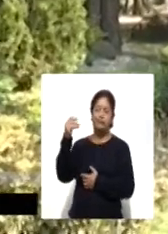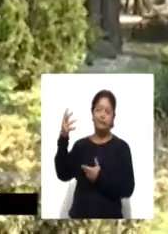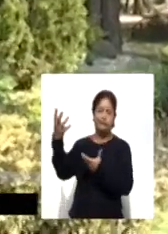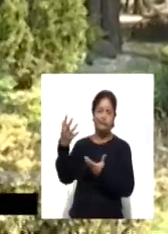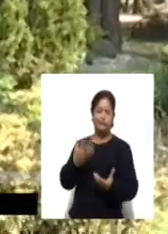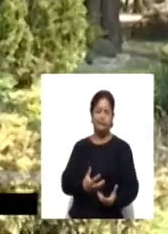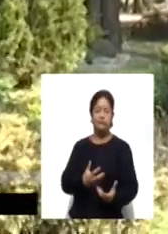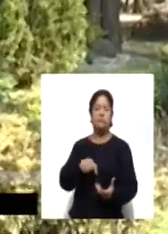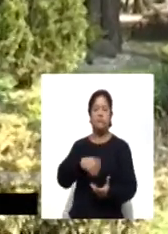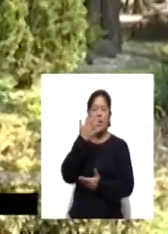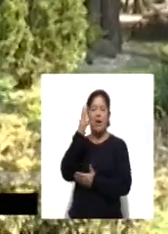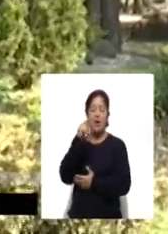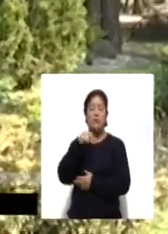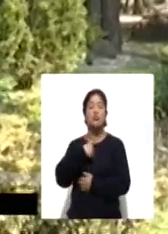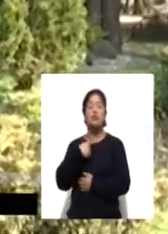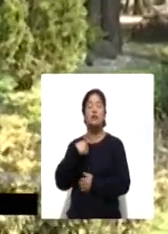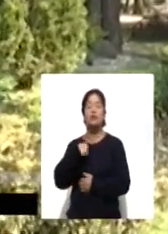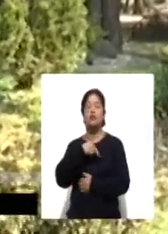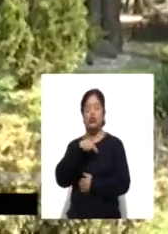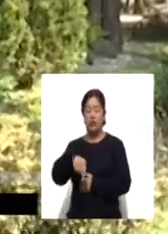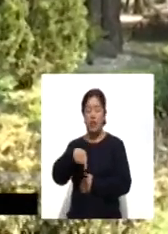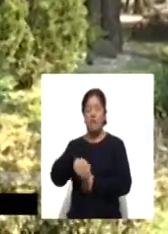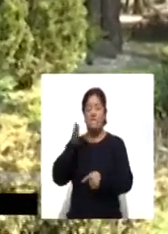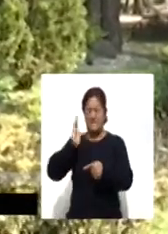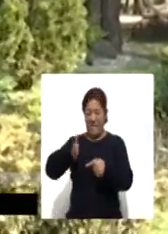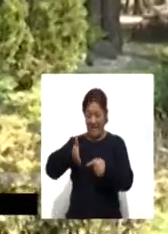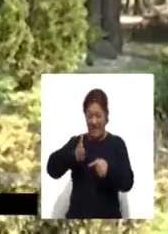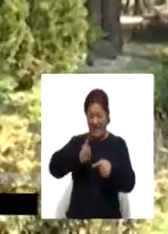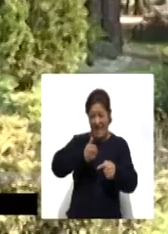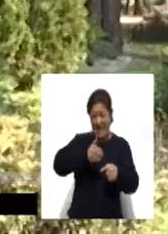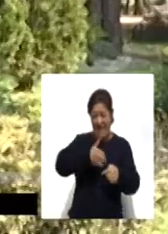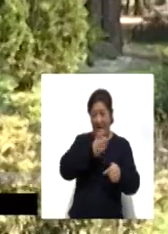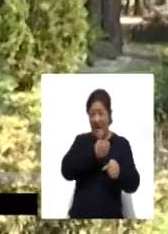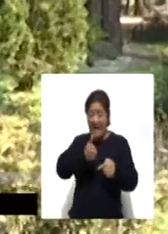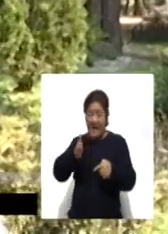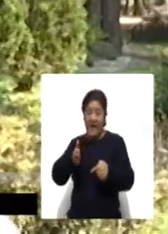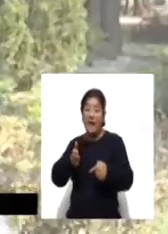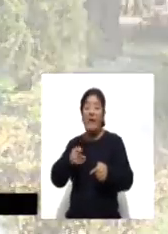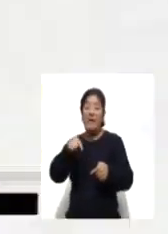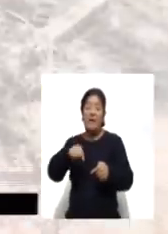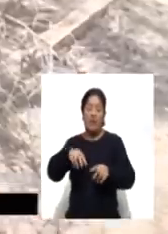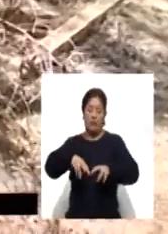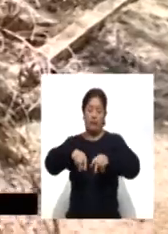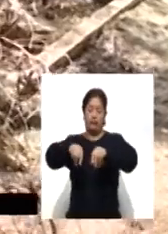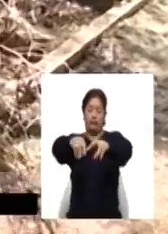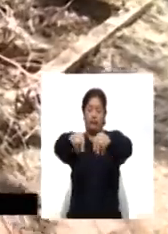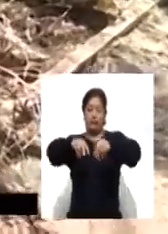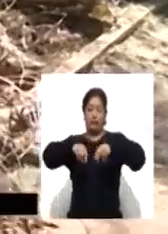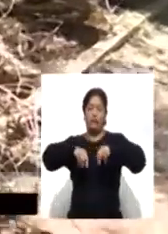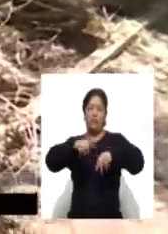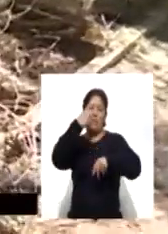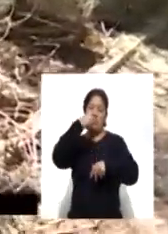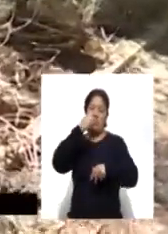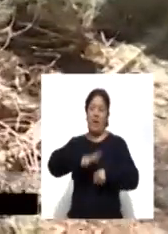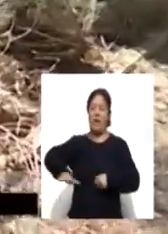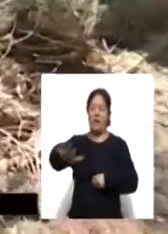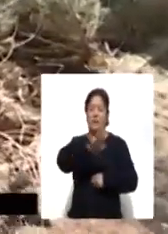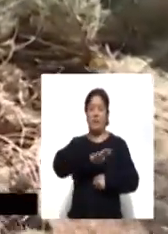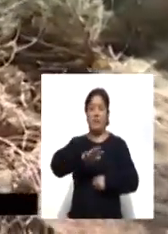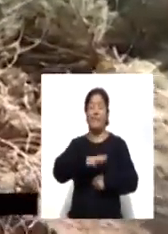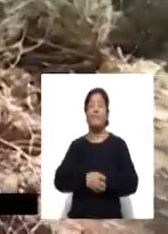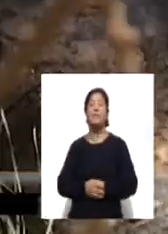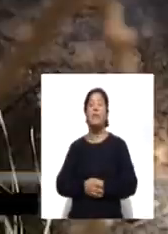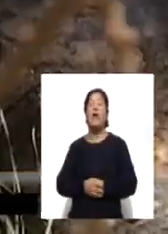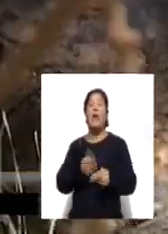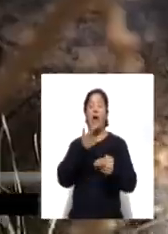es reciclarlo. Nosotros aquí lo trituramos y es lo que nosotros utilizamos para la composta. La recolección de árboles se llevará a cabo